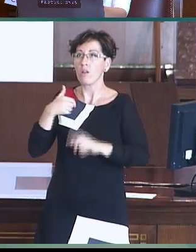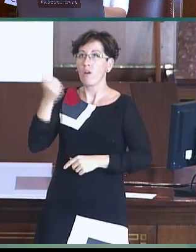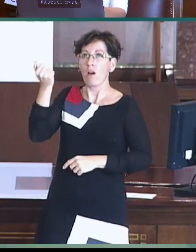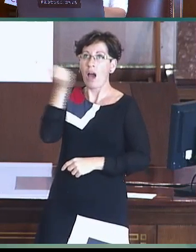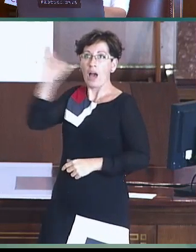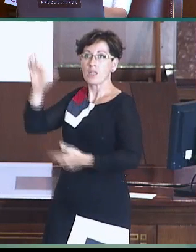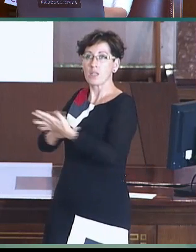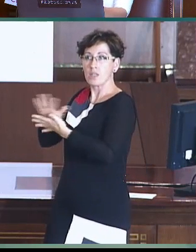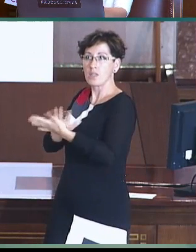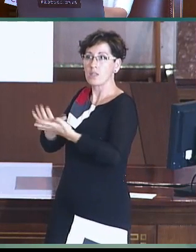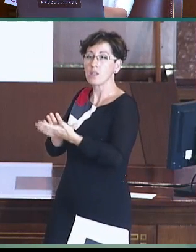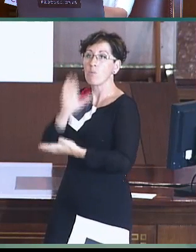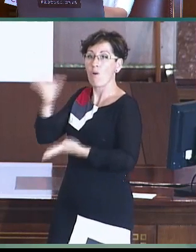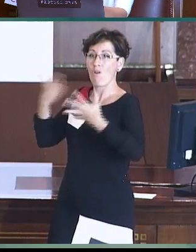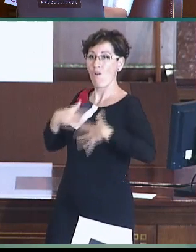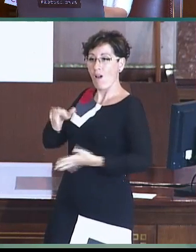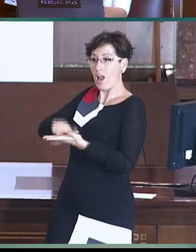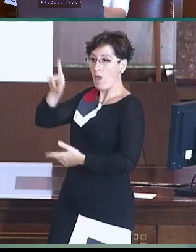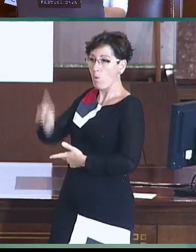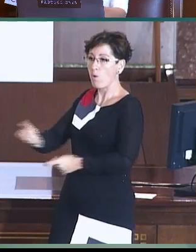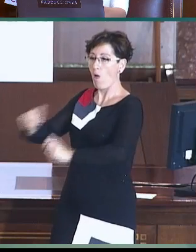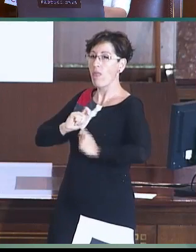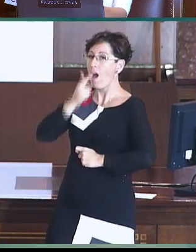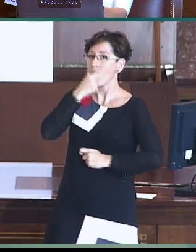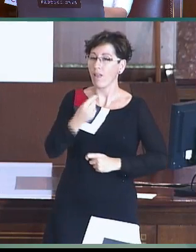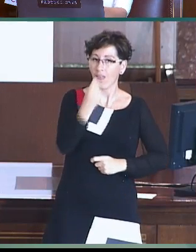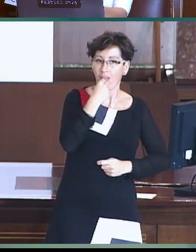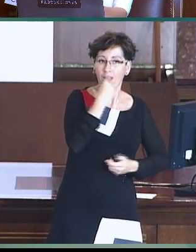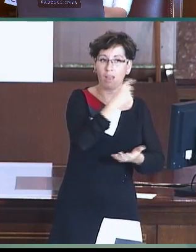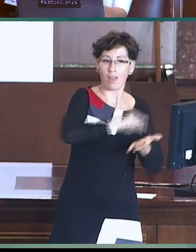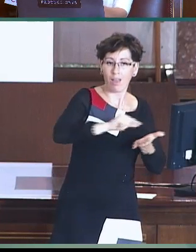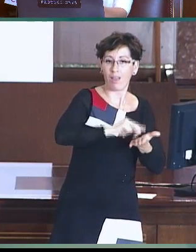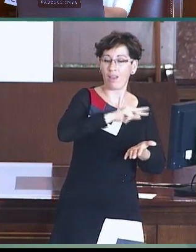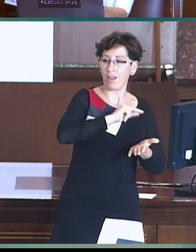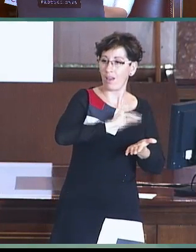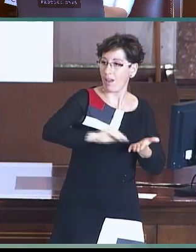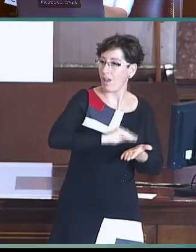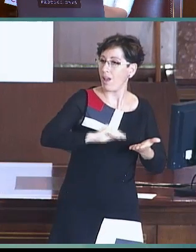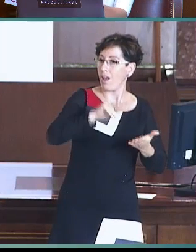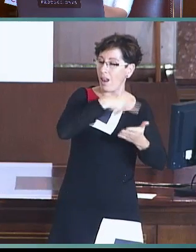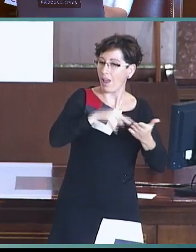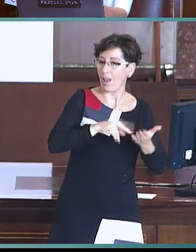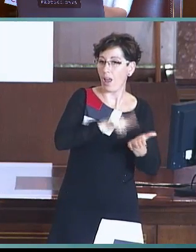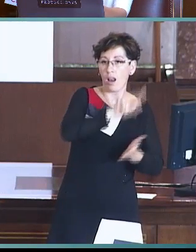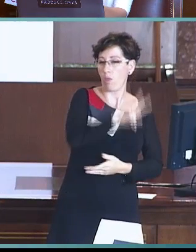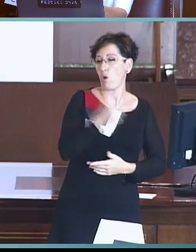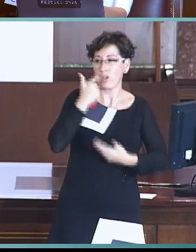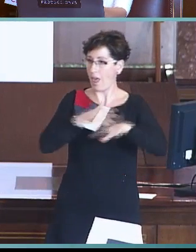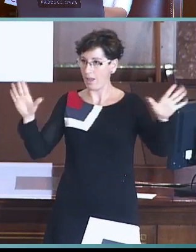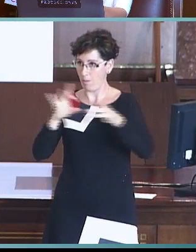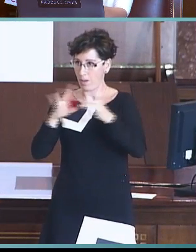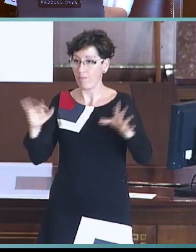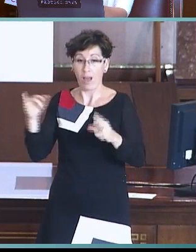como L1 a la lectura y escritura en L2. Y últimamente también se han realizado distintos